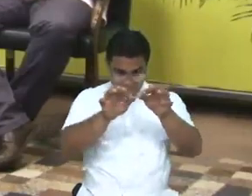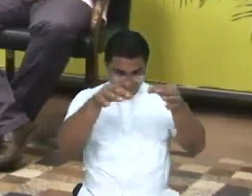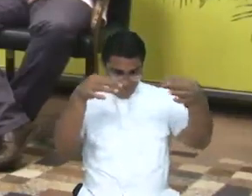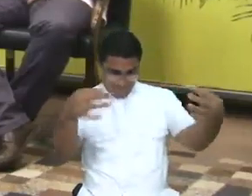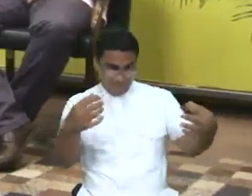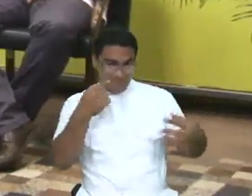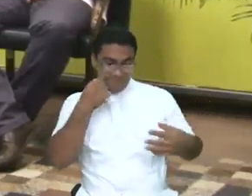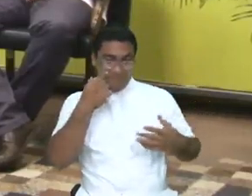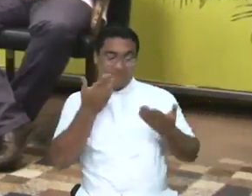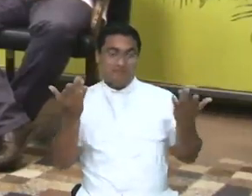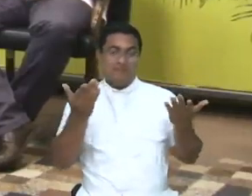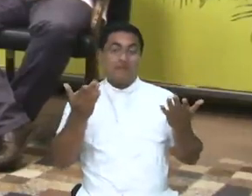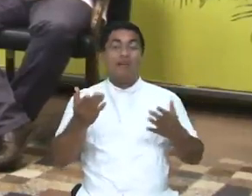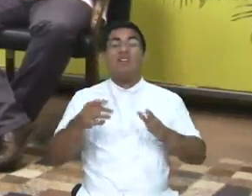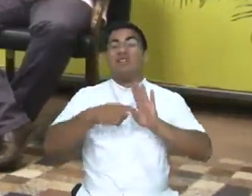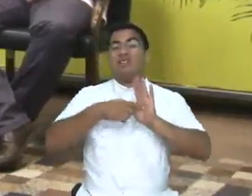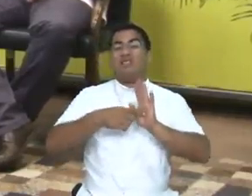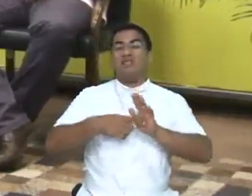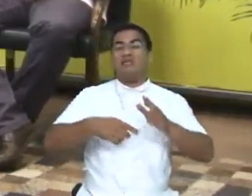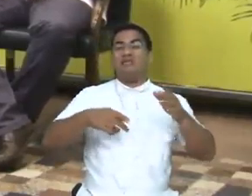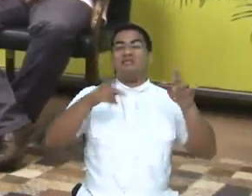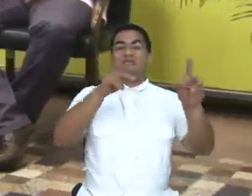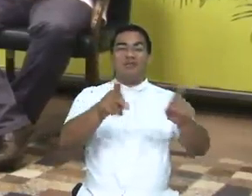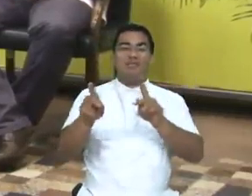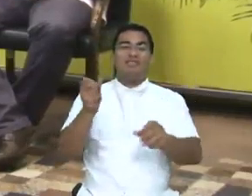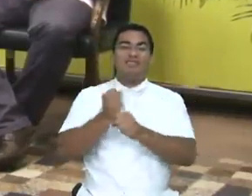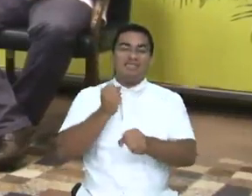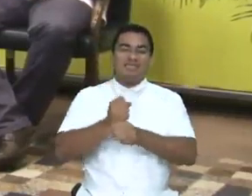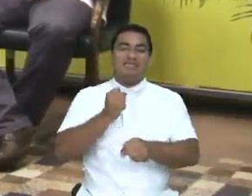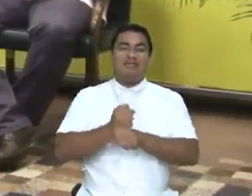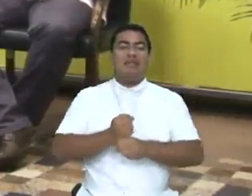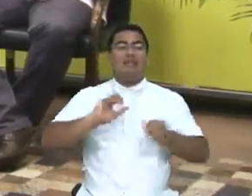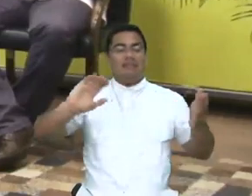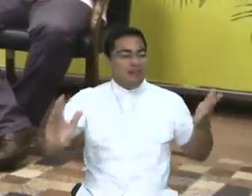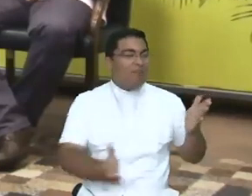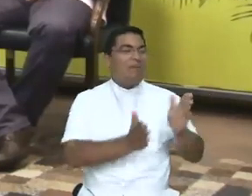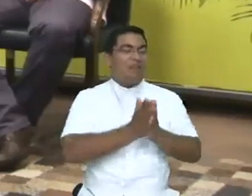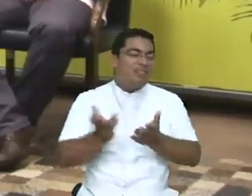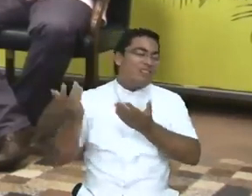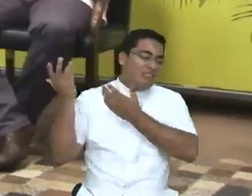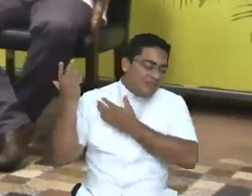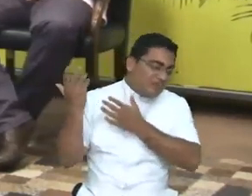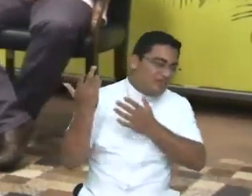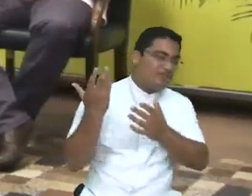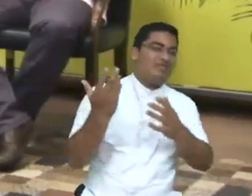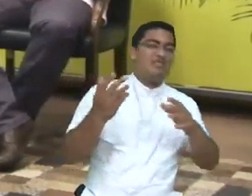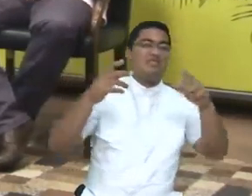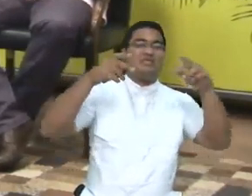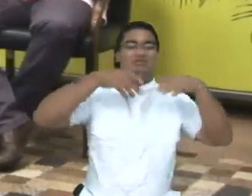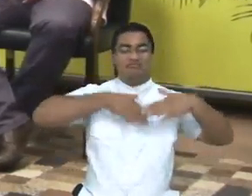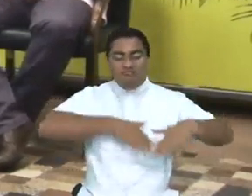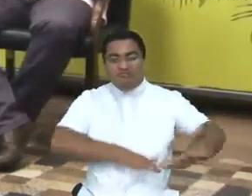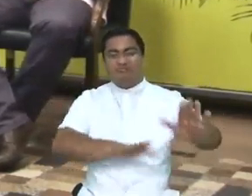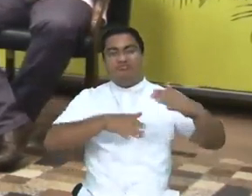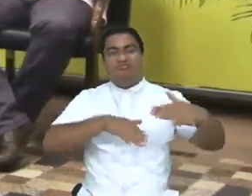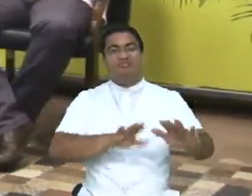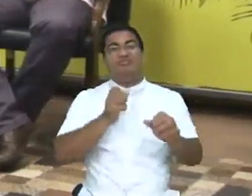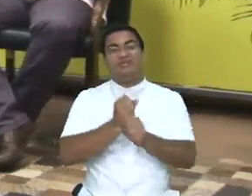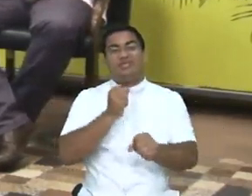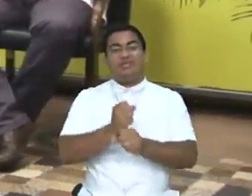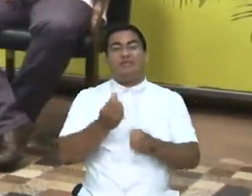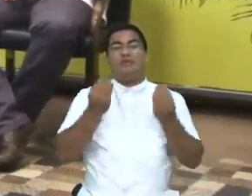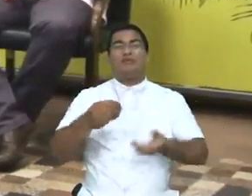malas condiciones laborales, sobre todo los obreros de la construcción, la gente que trabaja en las maquilas, en la zona franca, que pasan